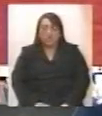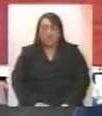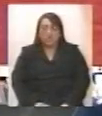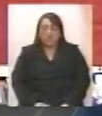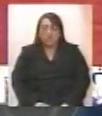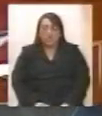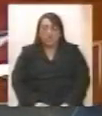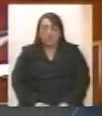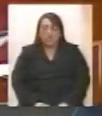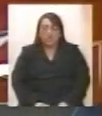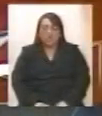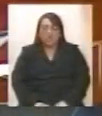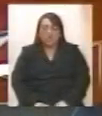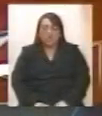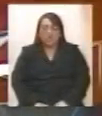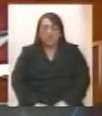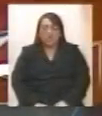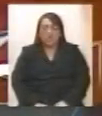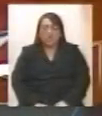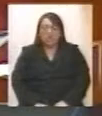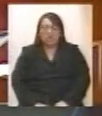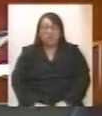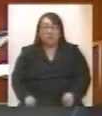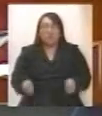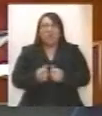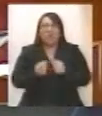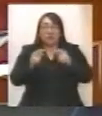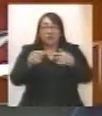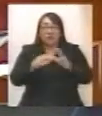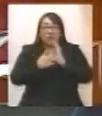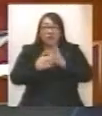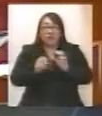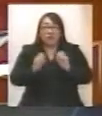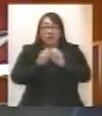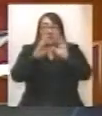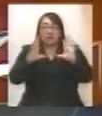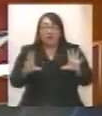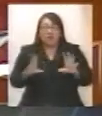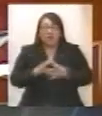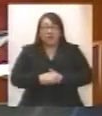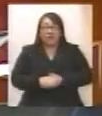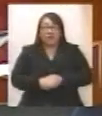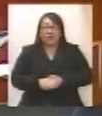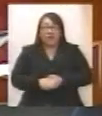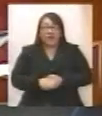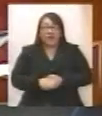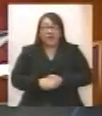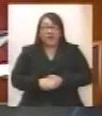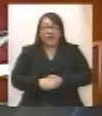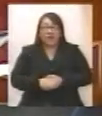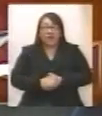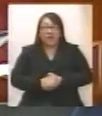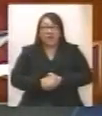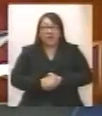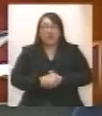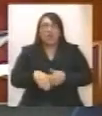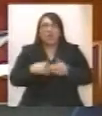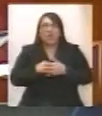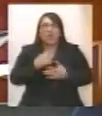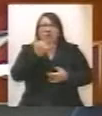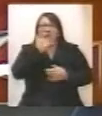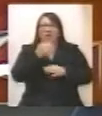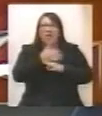Con ello, se ha graficado de manera clara y precisa lo contemplado en el fallo de la